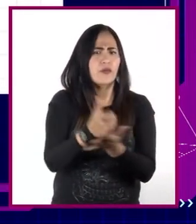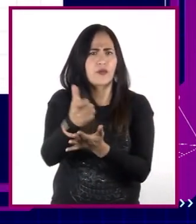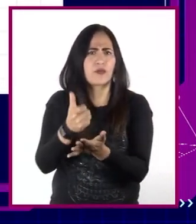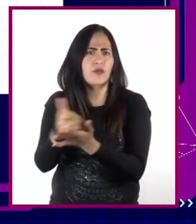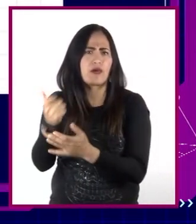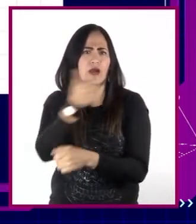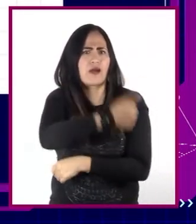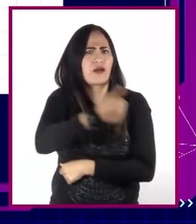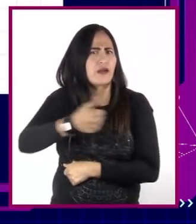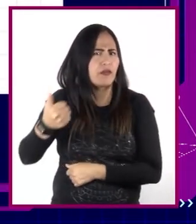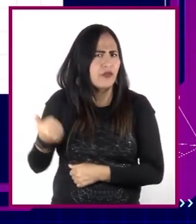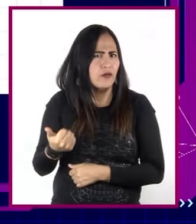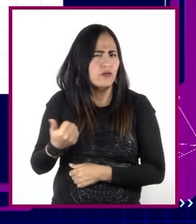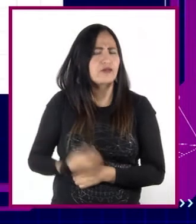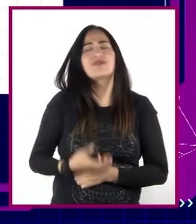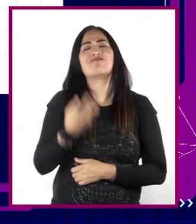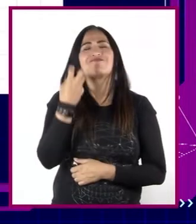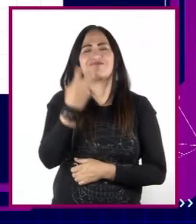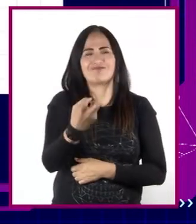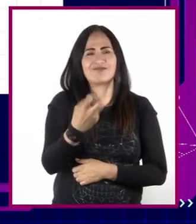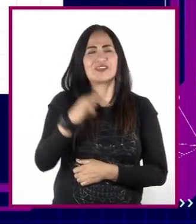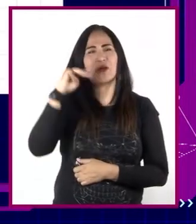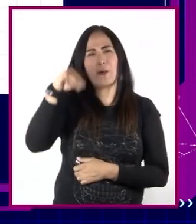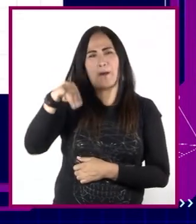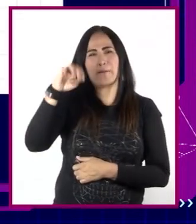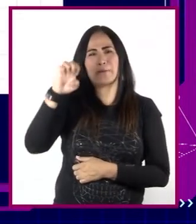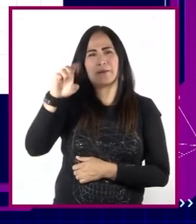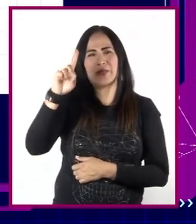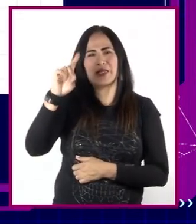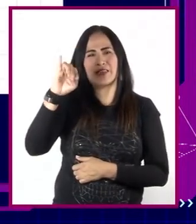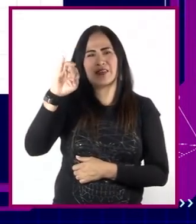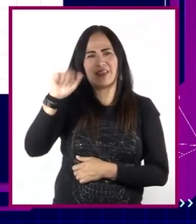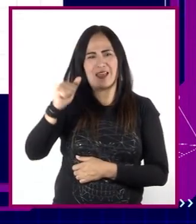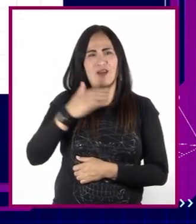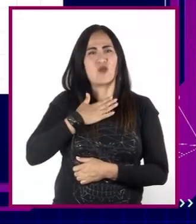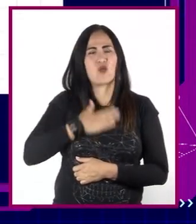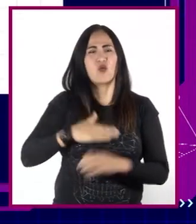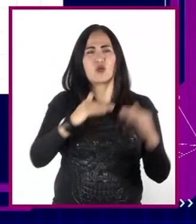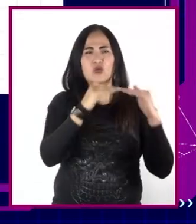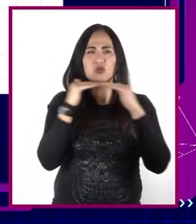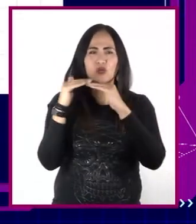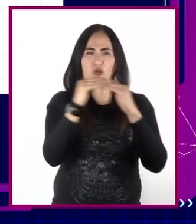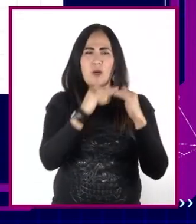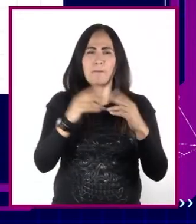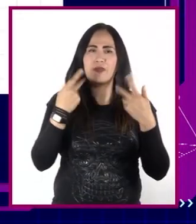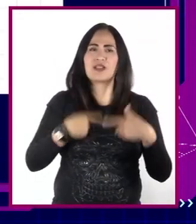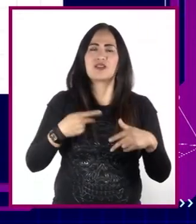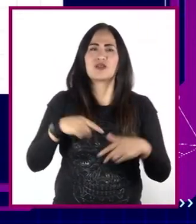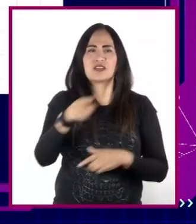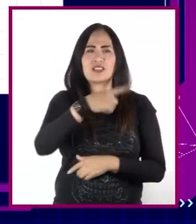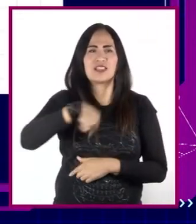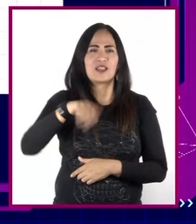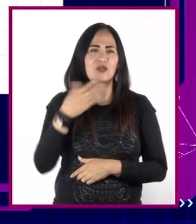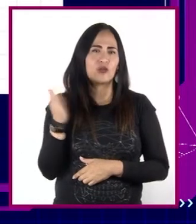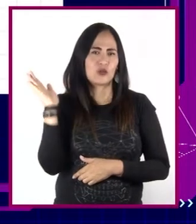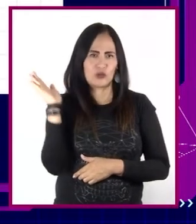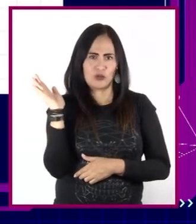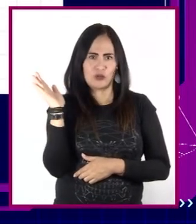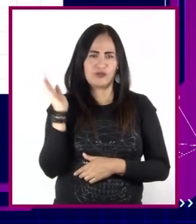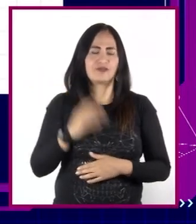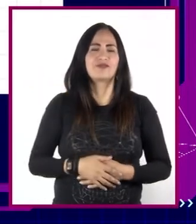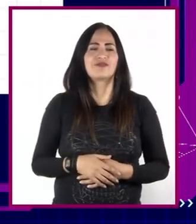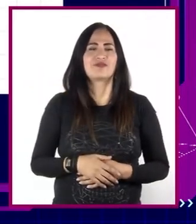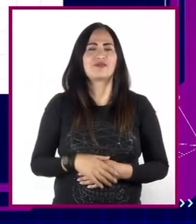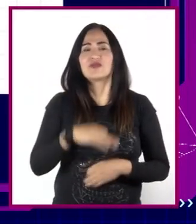uno? Para eso debemos calcular la media de las propinas que obtuvieron los meseros esa noche. Sumamos